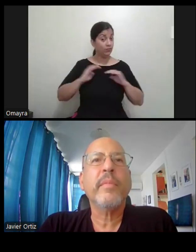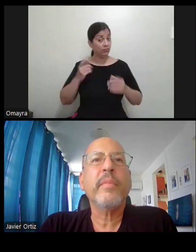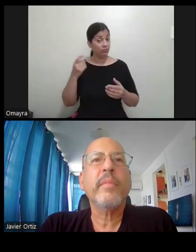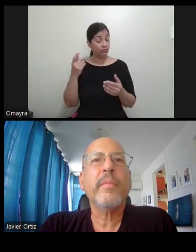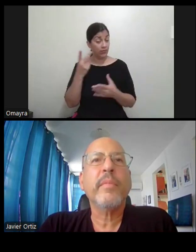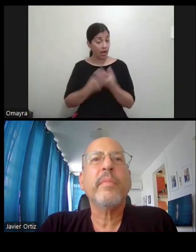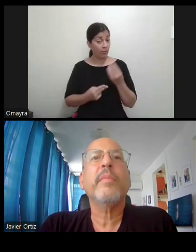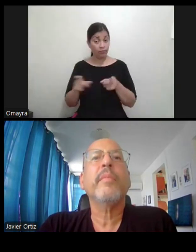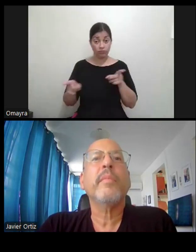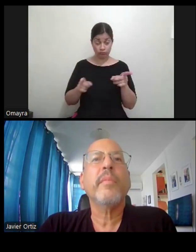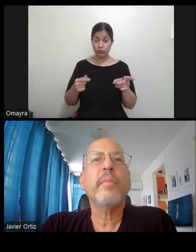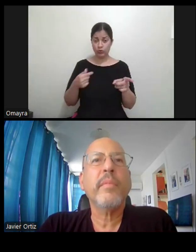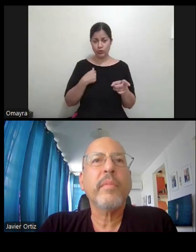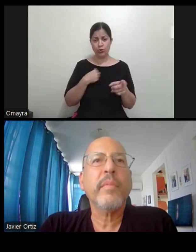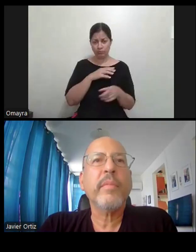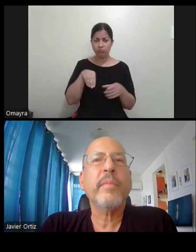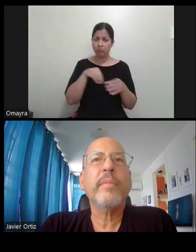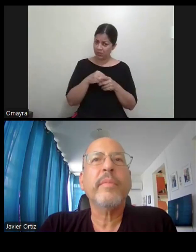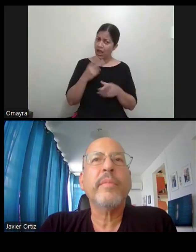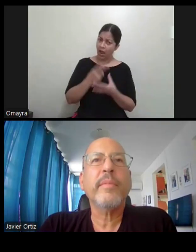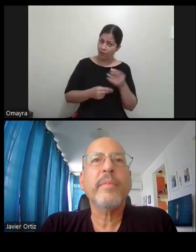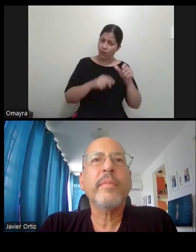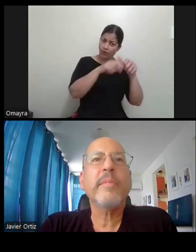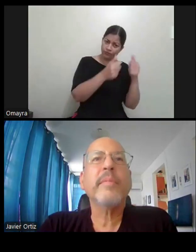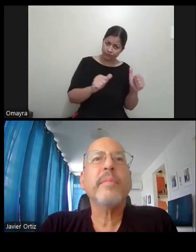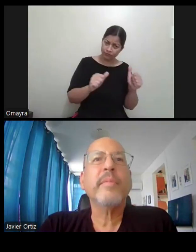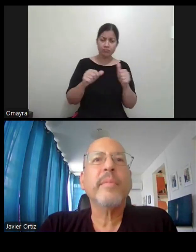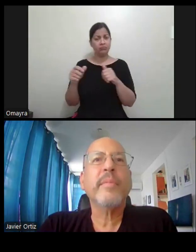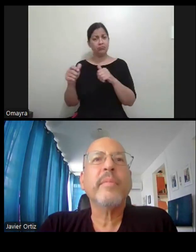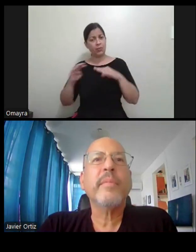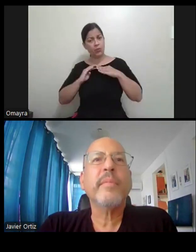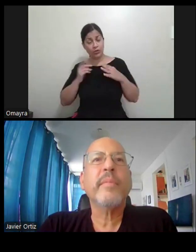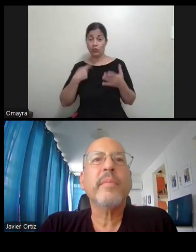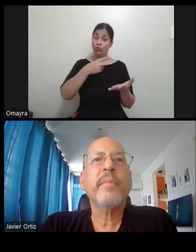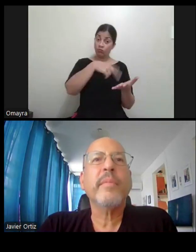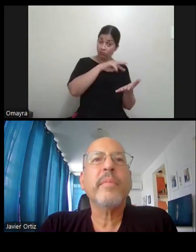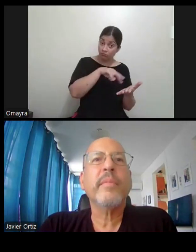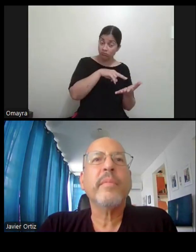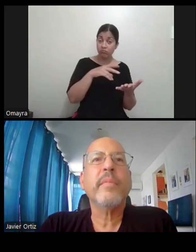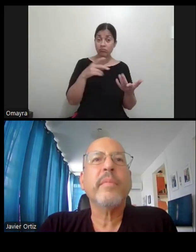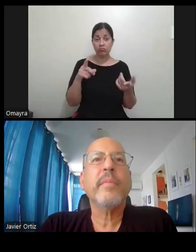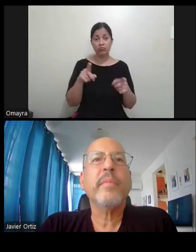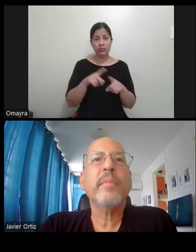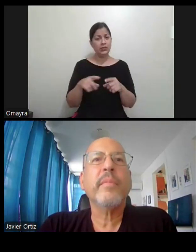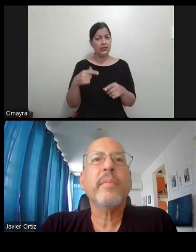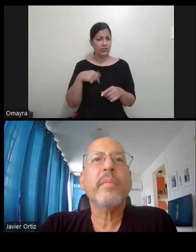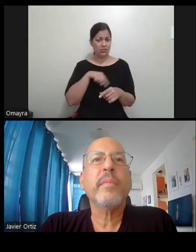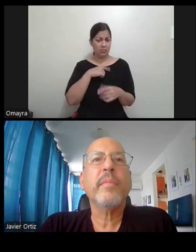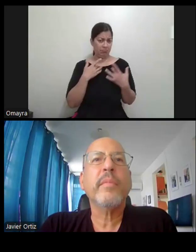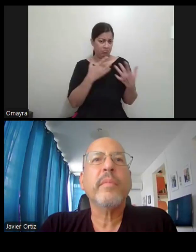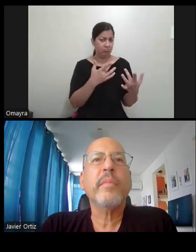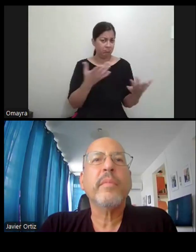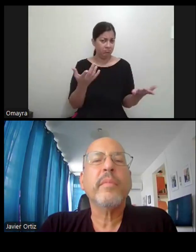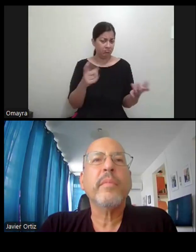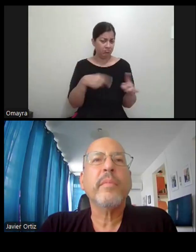bandos, tanto en el deporte como en las artes. Okay. Bailaba y tenía esa inquietud por lo que era